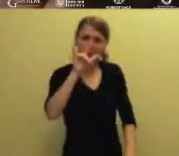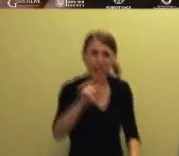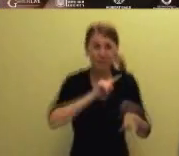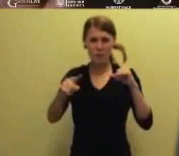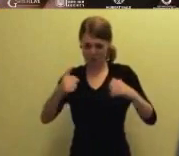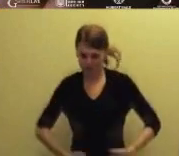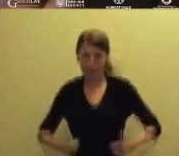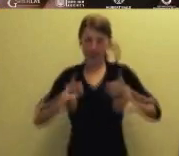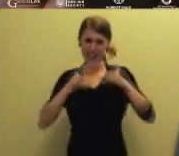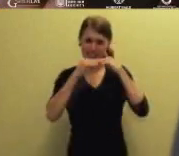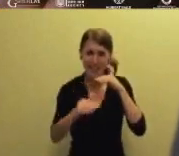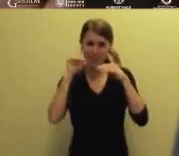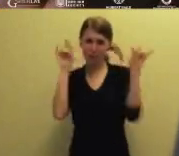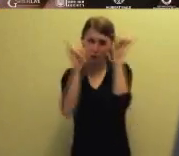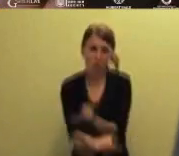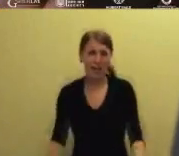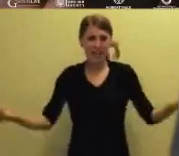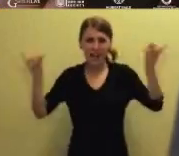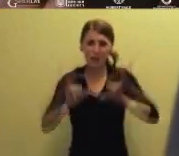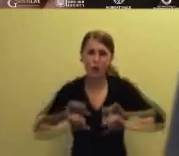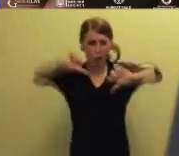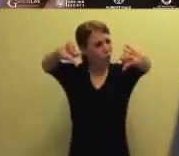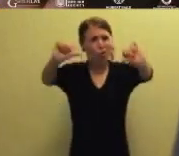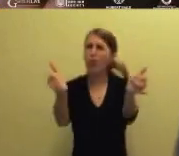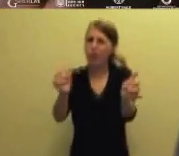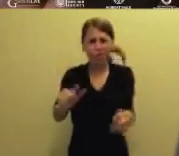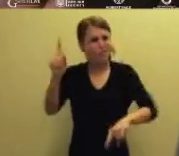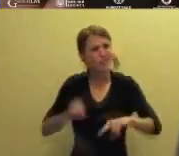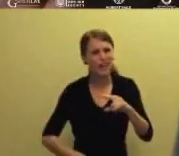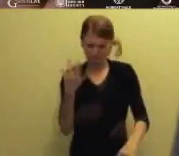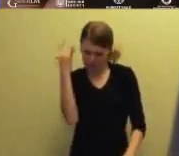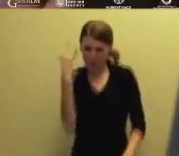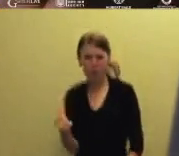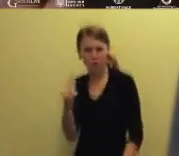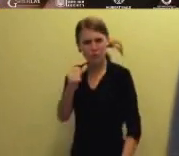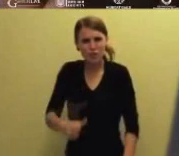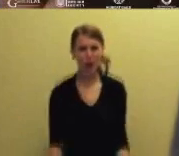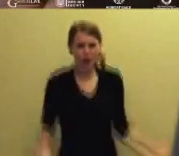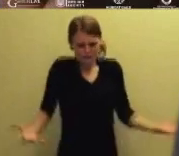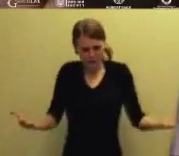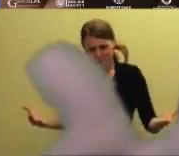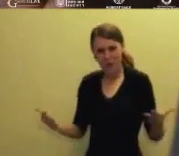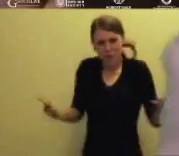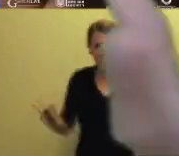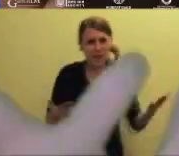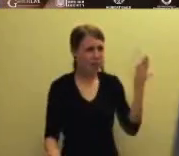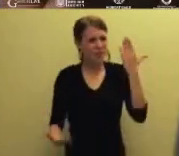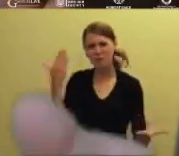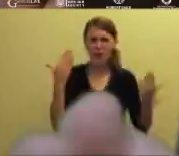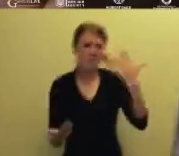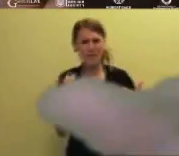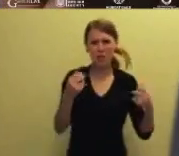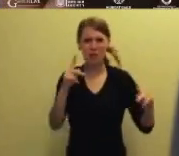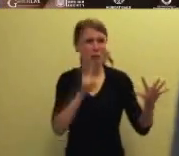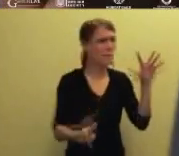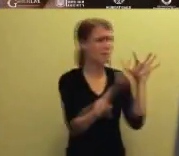y pues no entiendo lo que están diciendo claramente pero bueno lo de la película es que se deduce es decir los de dulces por contexto